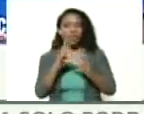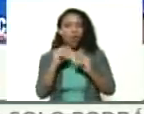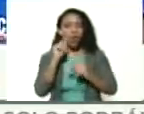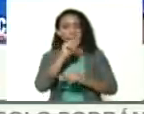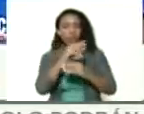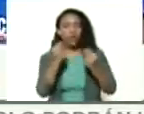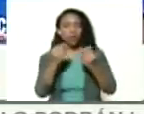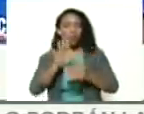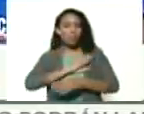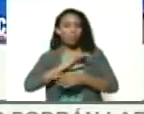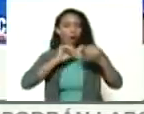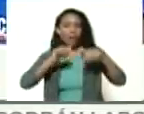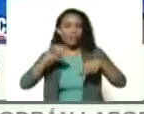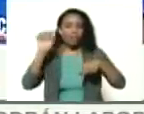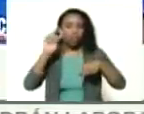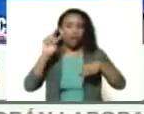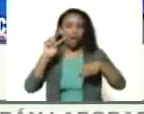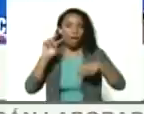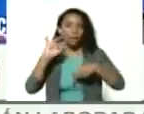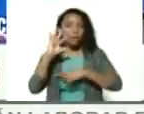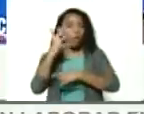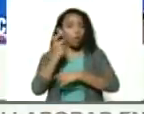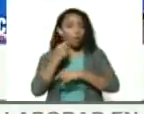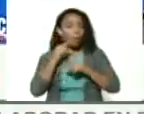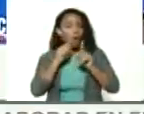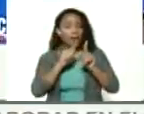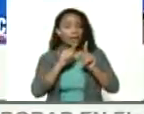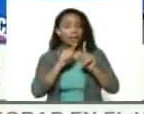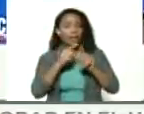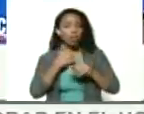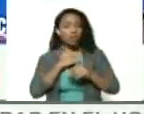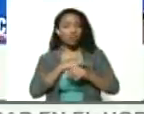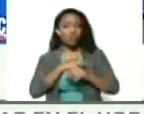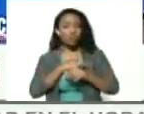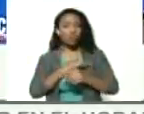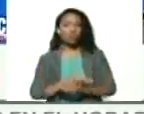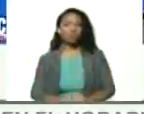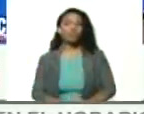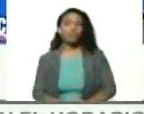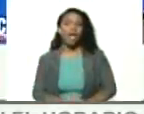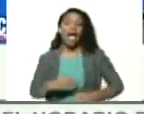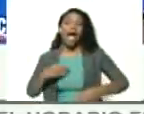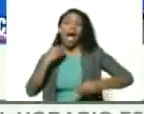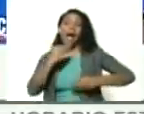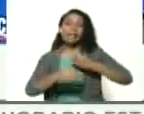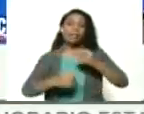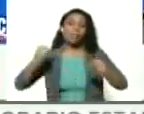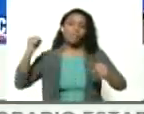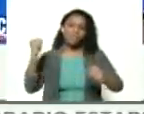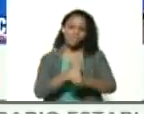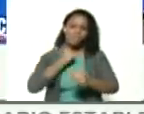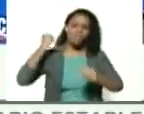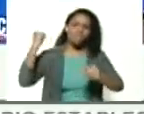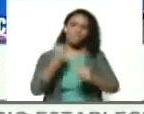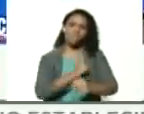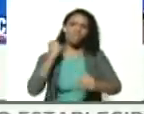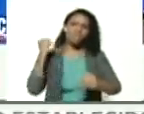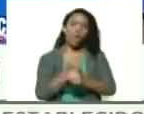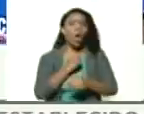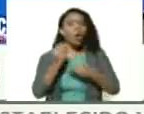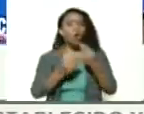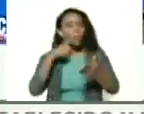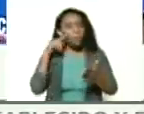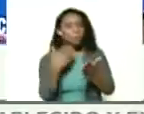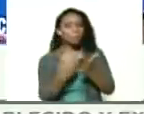recursos, mientras lo logramos, nosotros hacemos nuestro trabajo, como lo